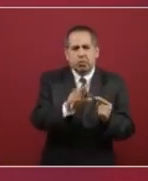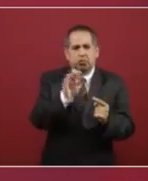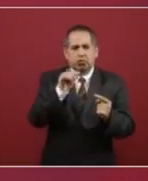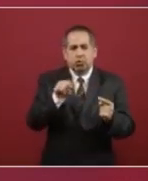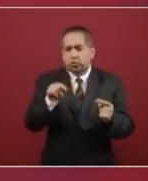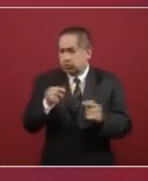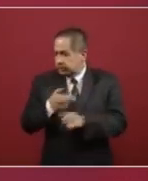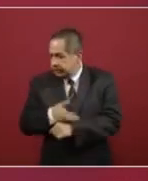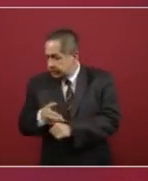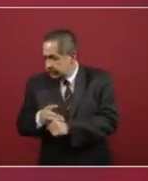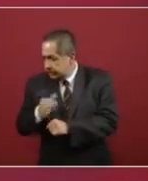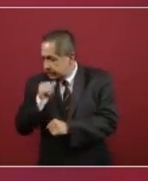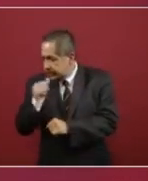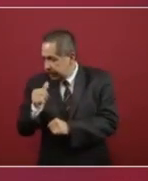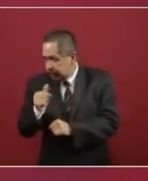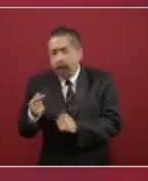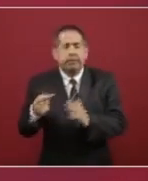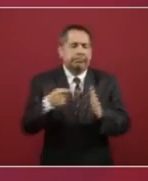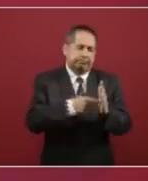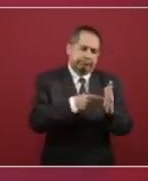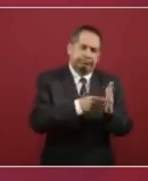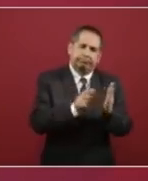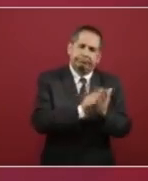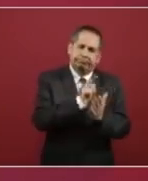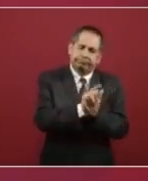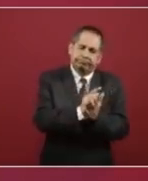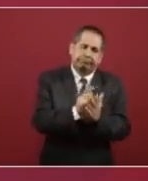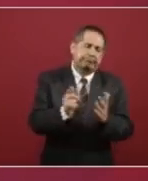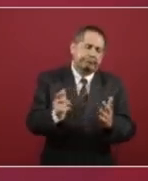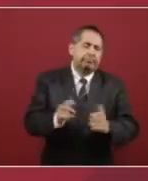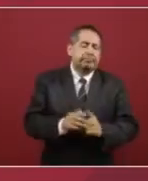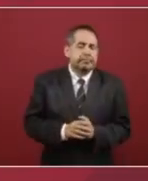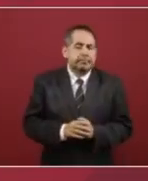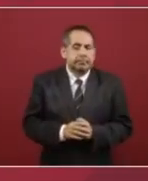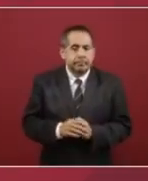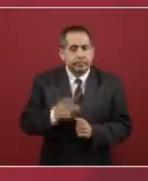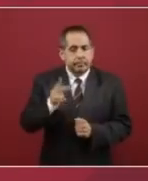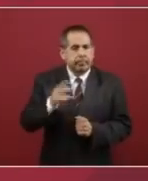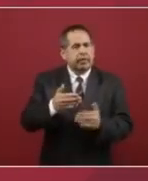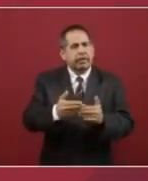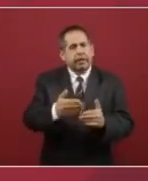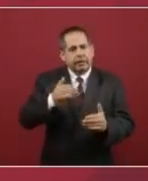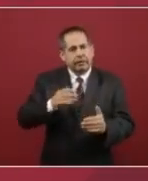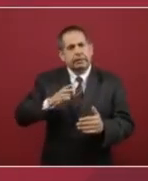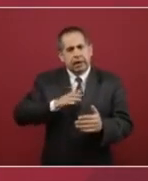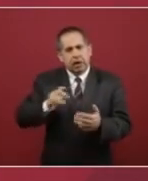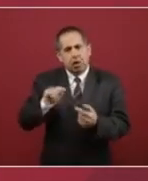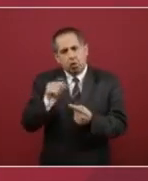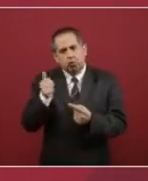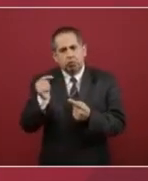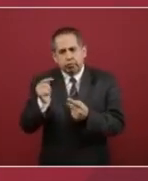instancia, un último recurso, pero hay otros.